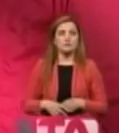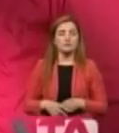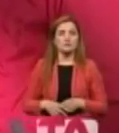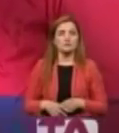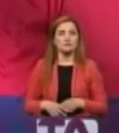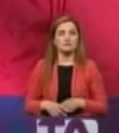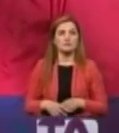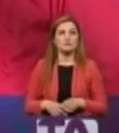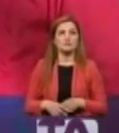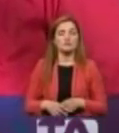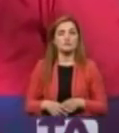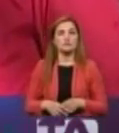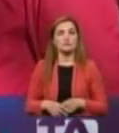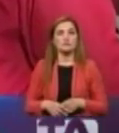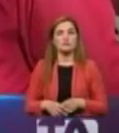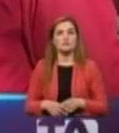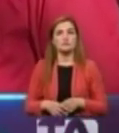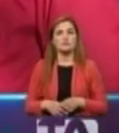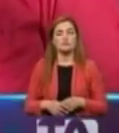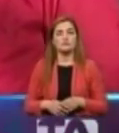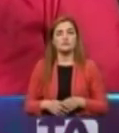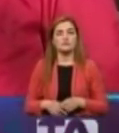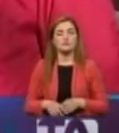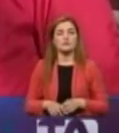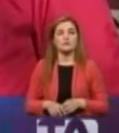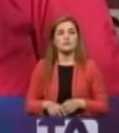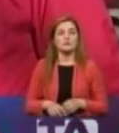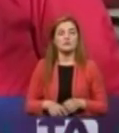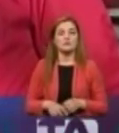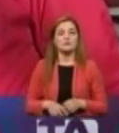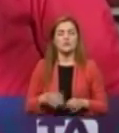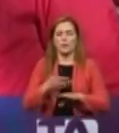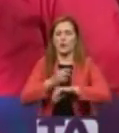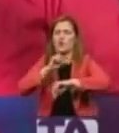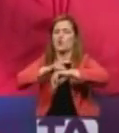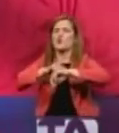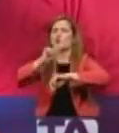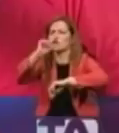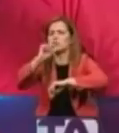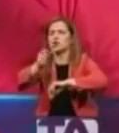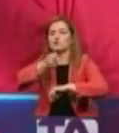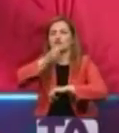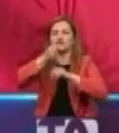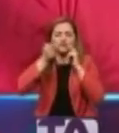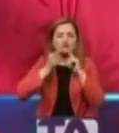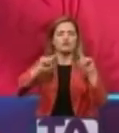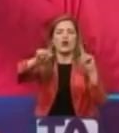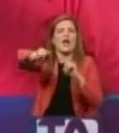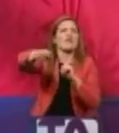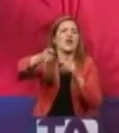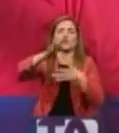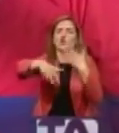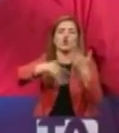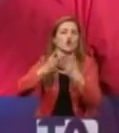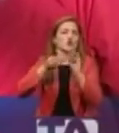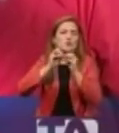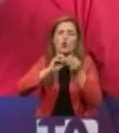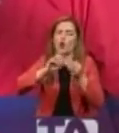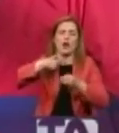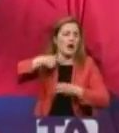Así es una, tengo entendido que va a haber una rueda de prensa en la cual estará el alcalde,